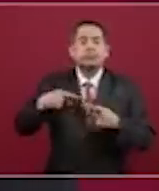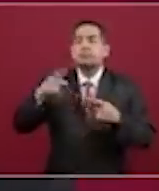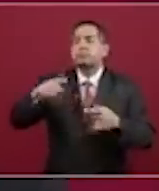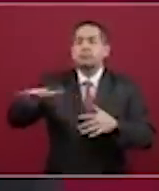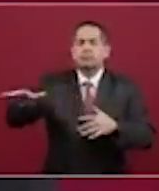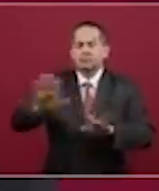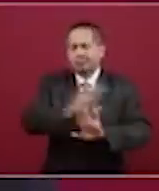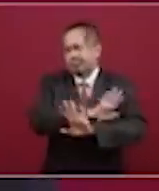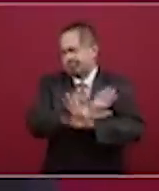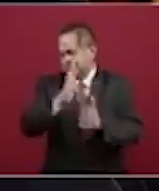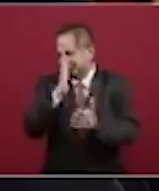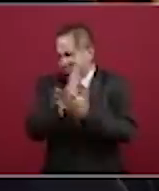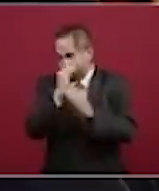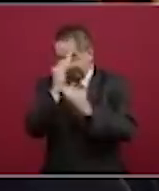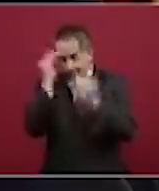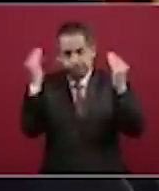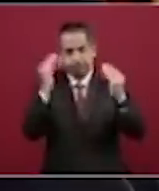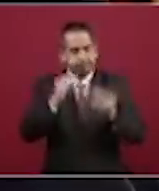acabó.